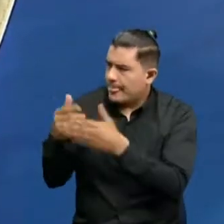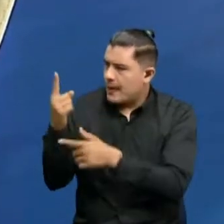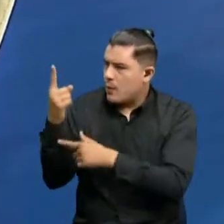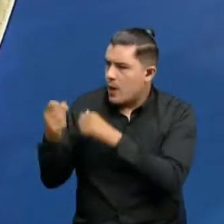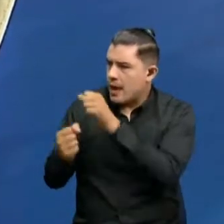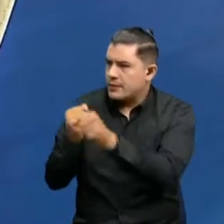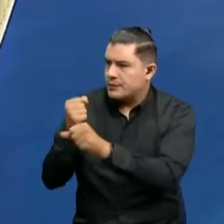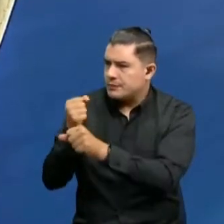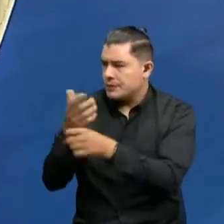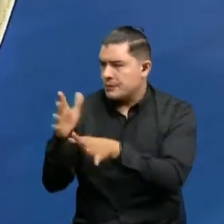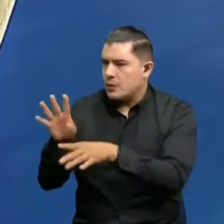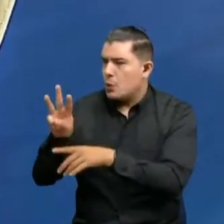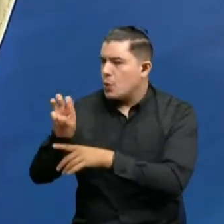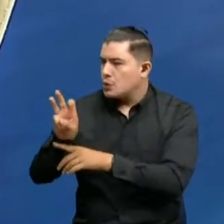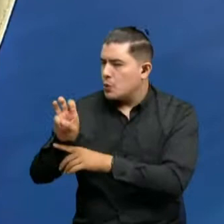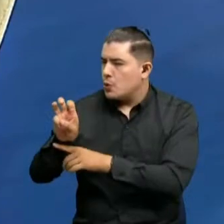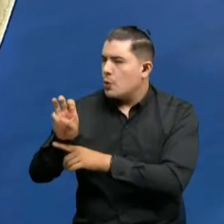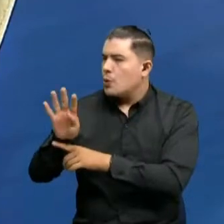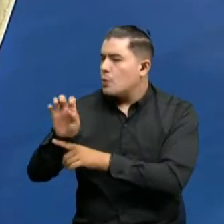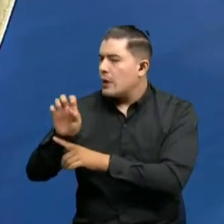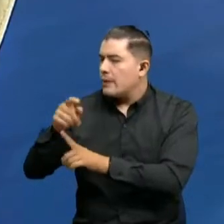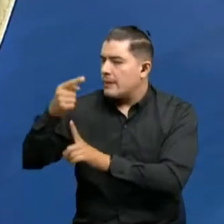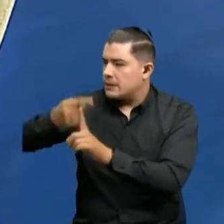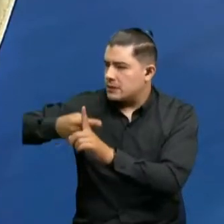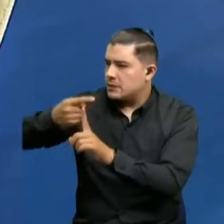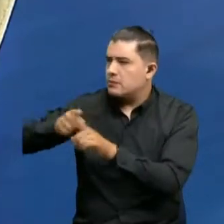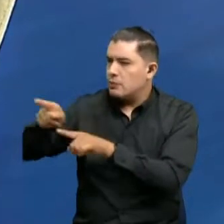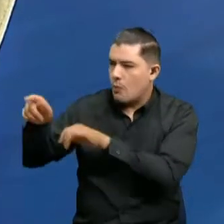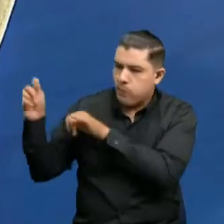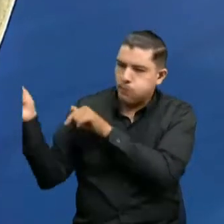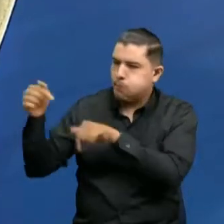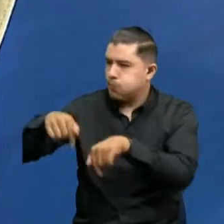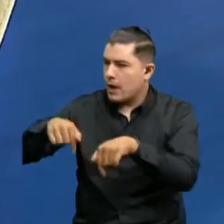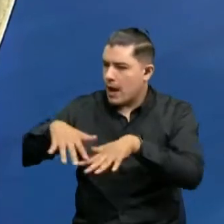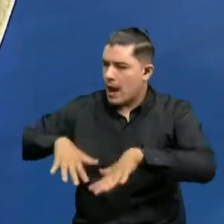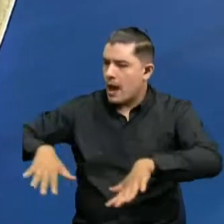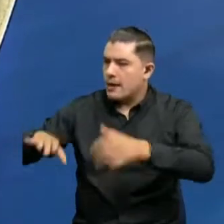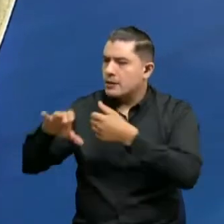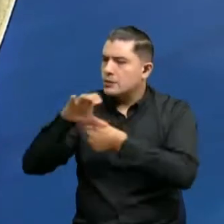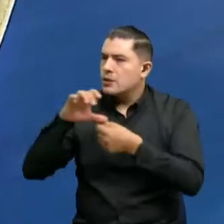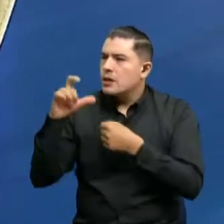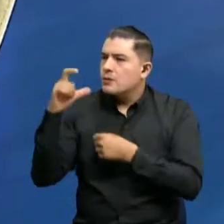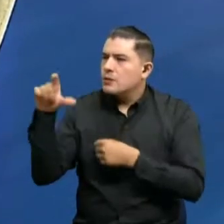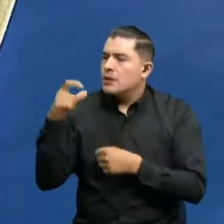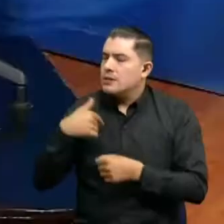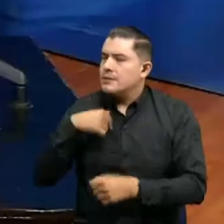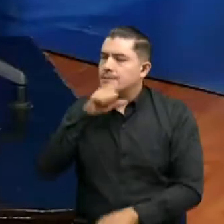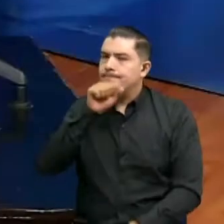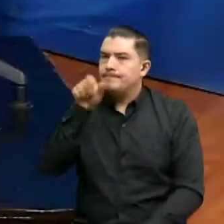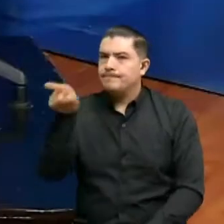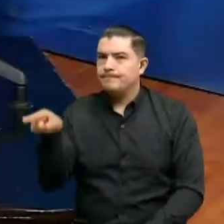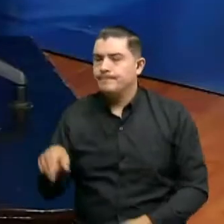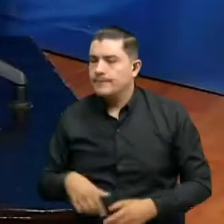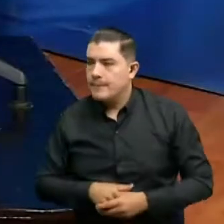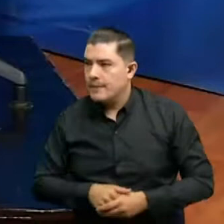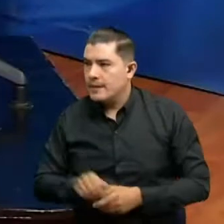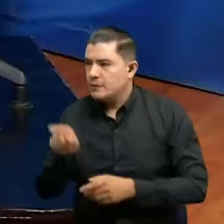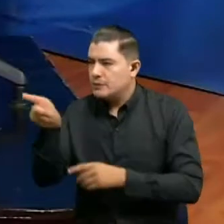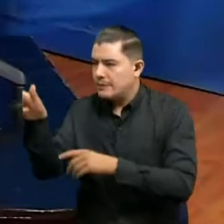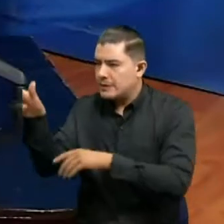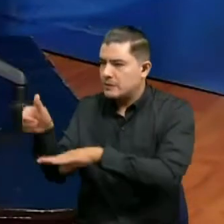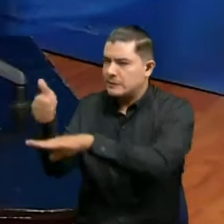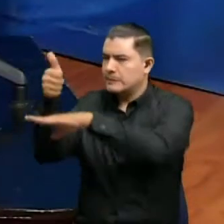hablando de ocho o nueve meses en la ciudad que tanto que reto para usted como oficial